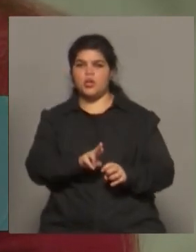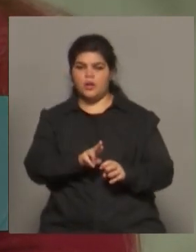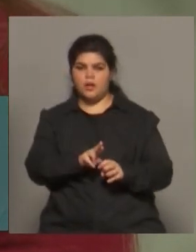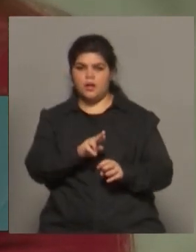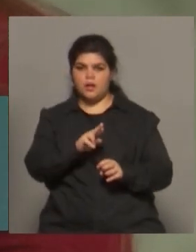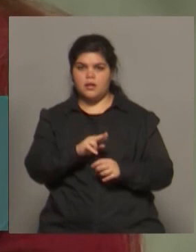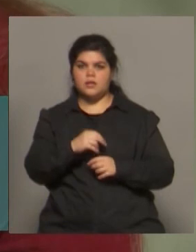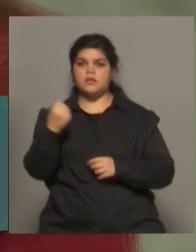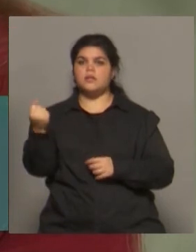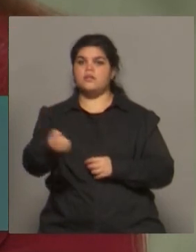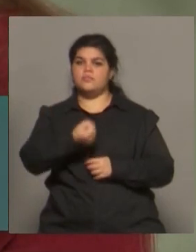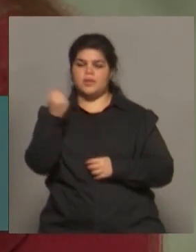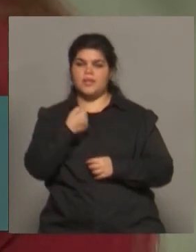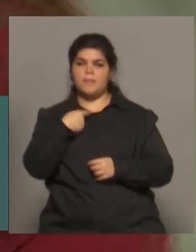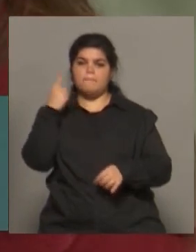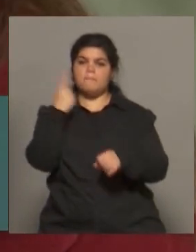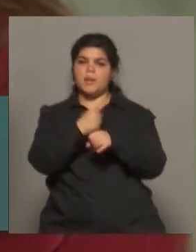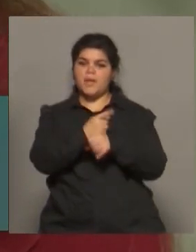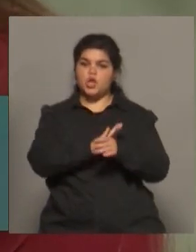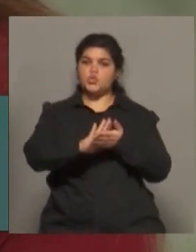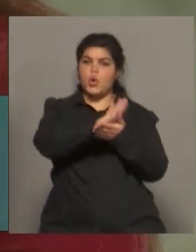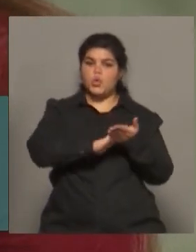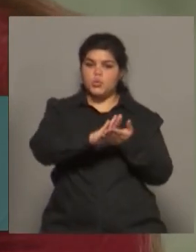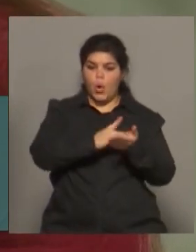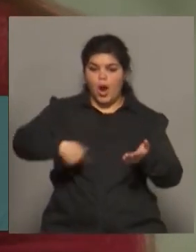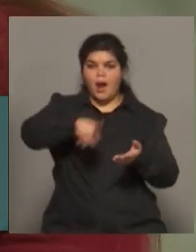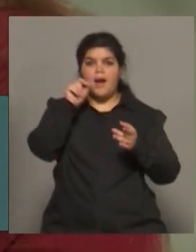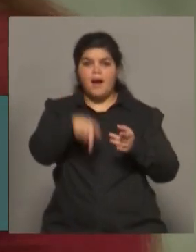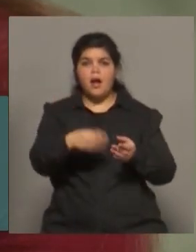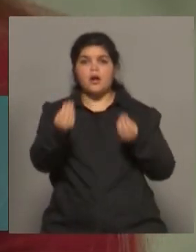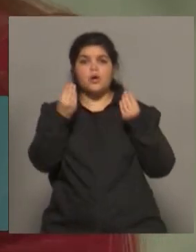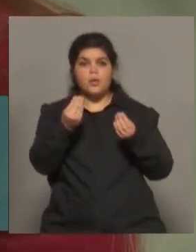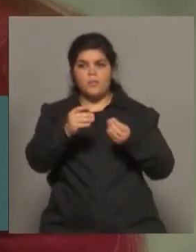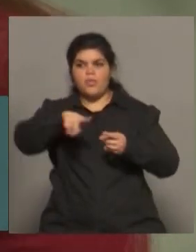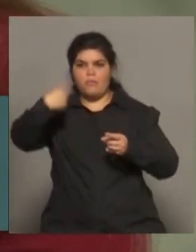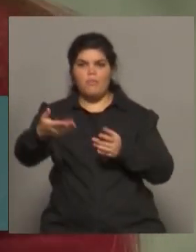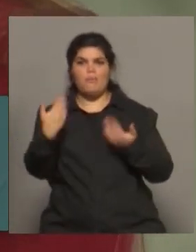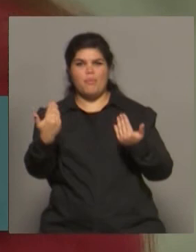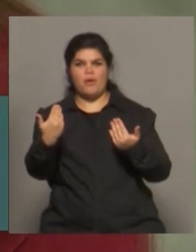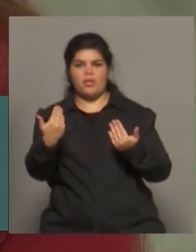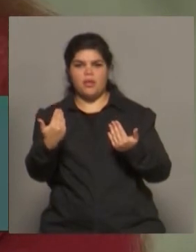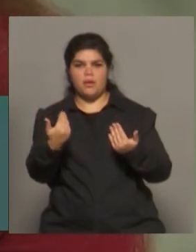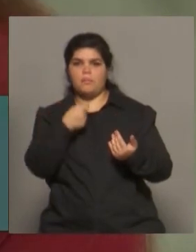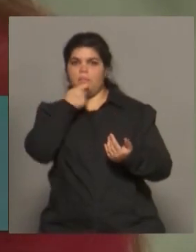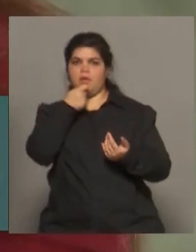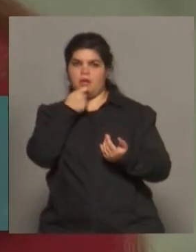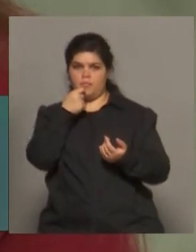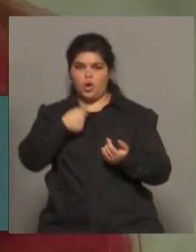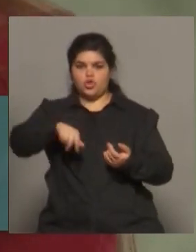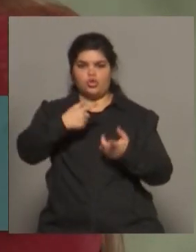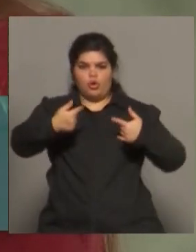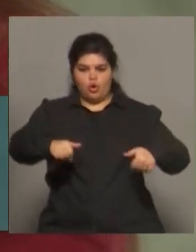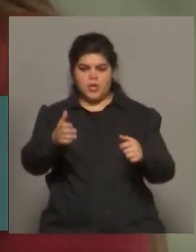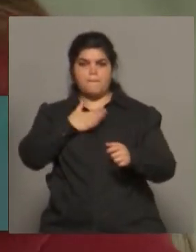que arreglar lo nuestro para después poder salir. Si cada uno de nosotros no aporta el pedacito que le tenemos que aportar